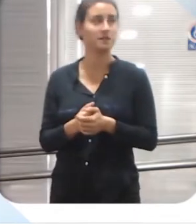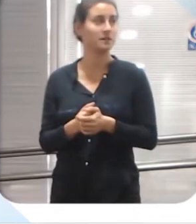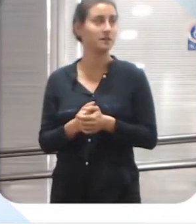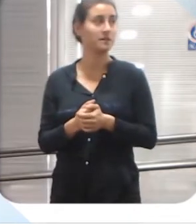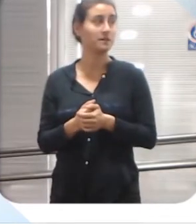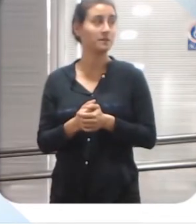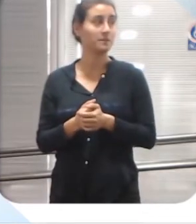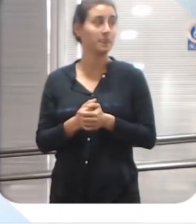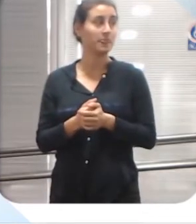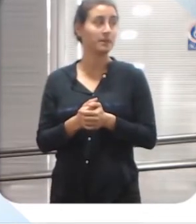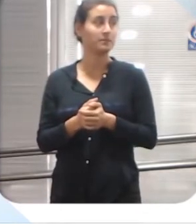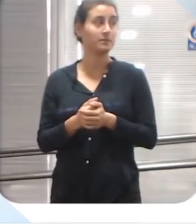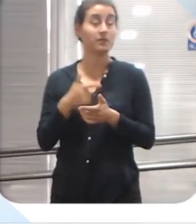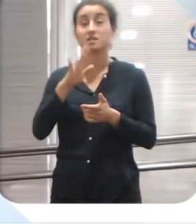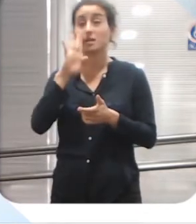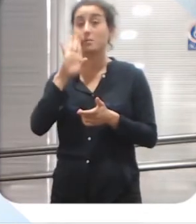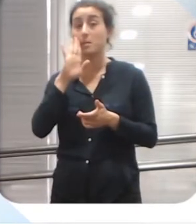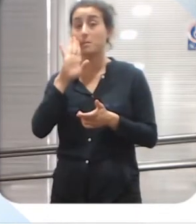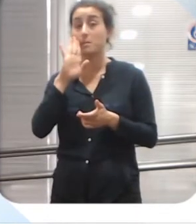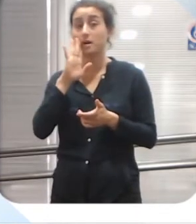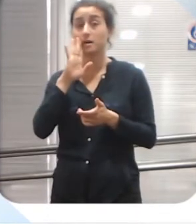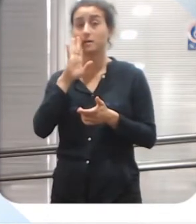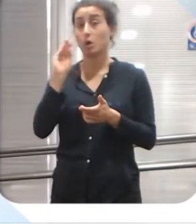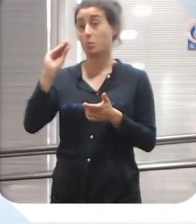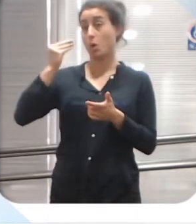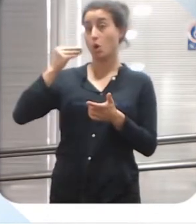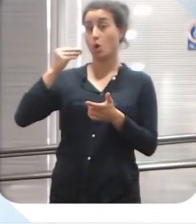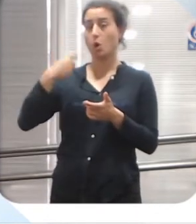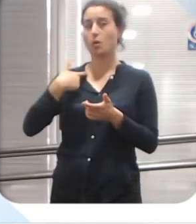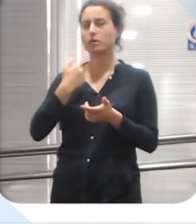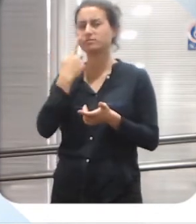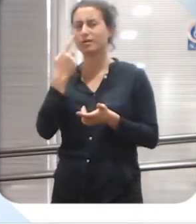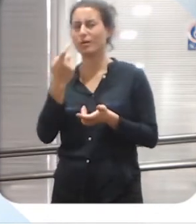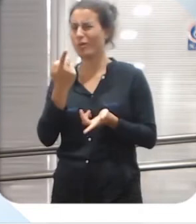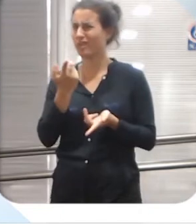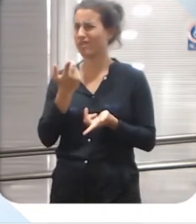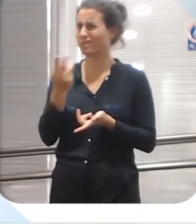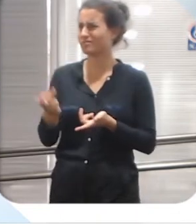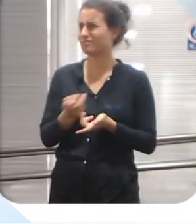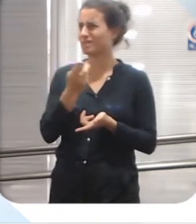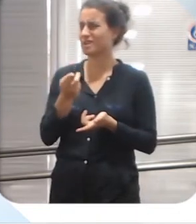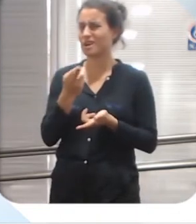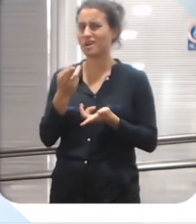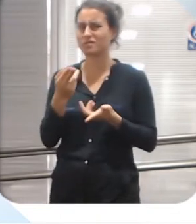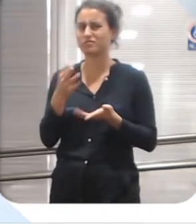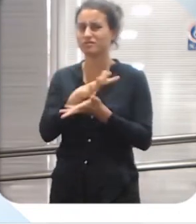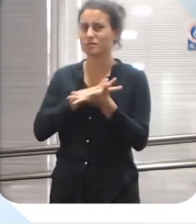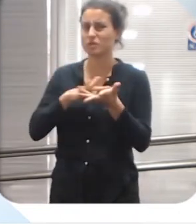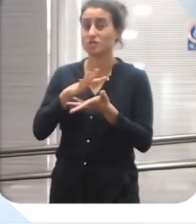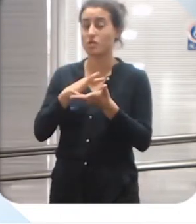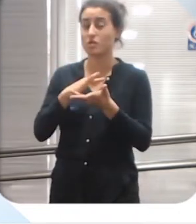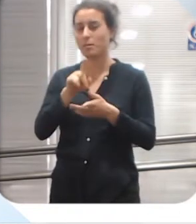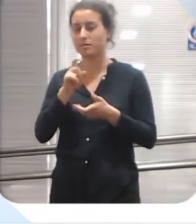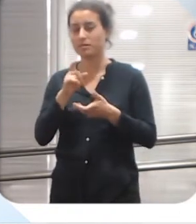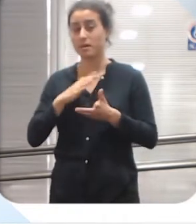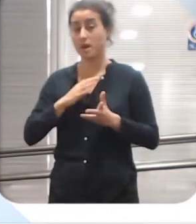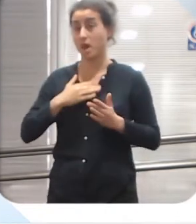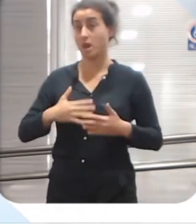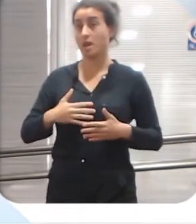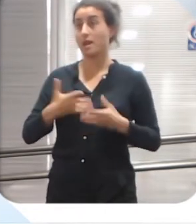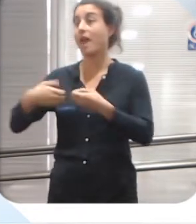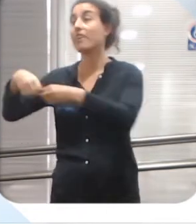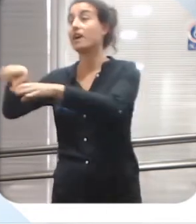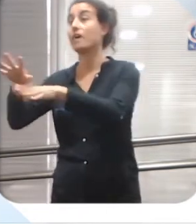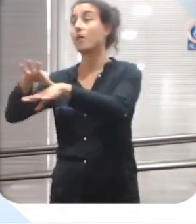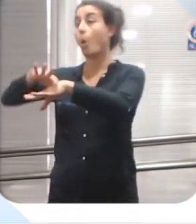Y esta mamá, que siendo muy joven, fue muy perceptiva y no solo notó que a esa niña que la dejaba en una